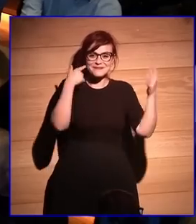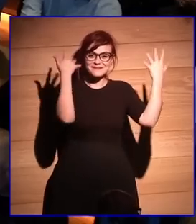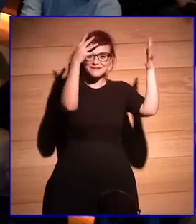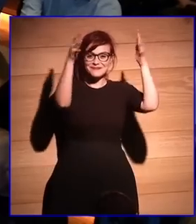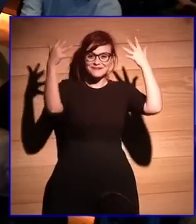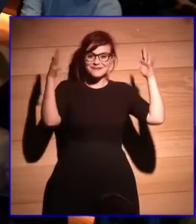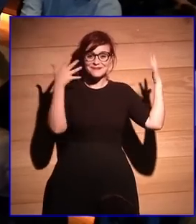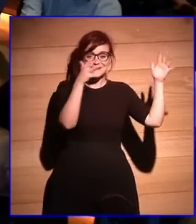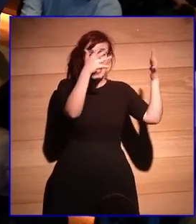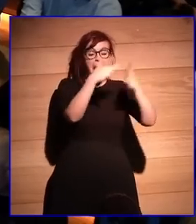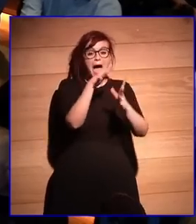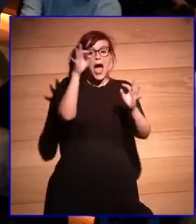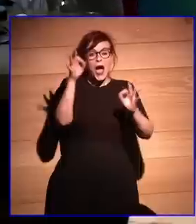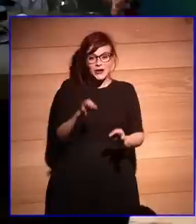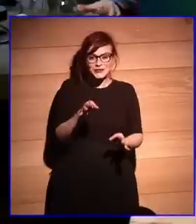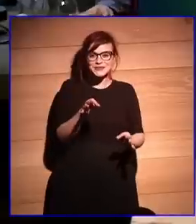Hizo una cuestación.